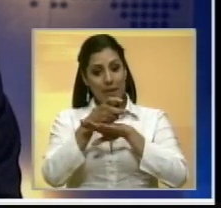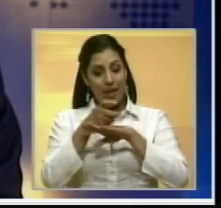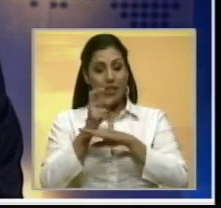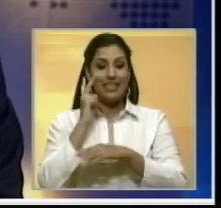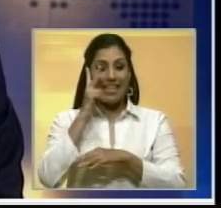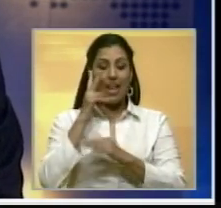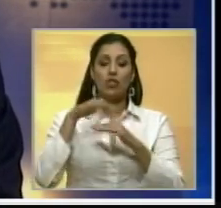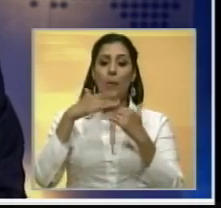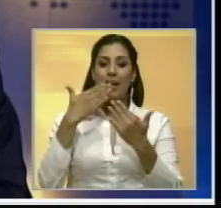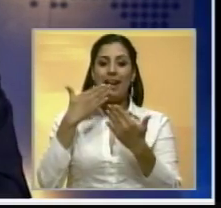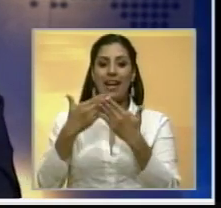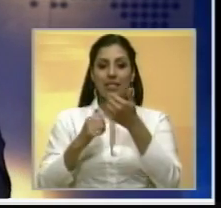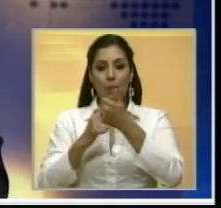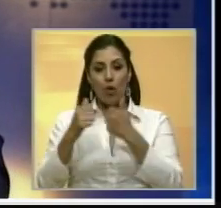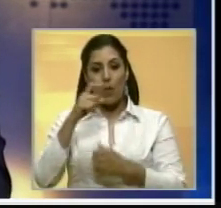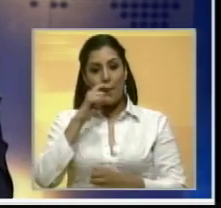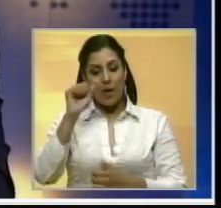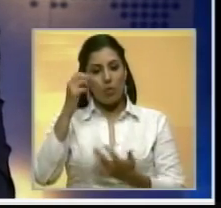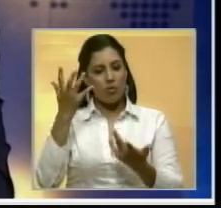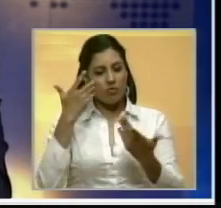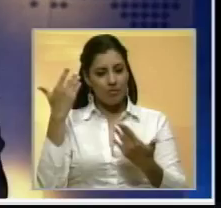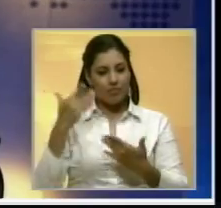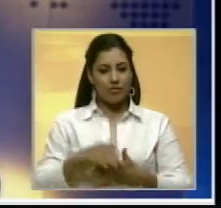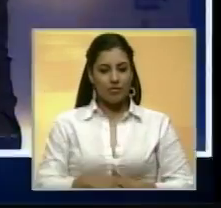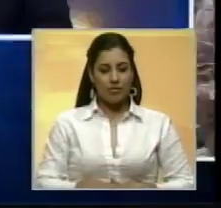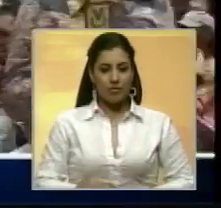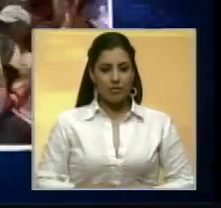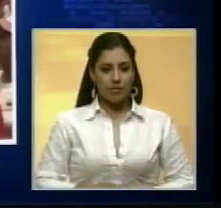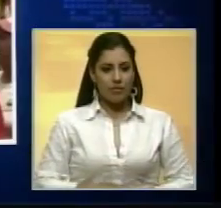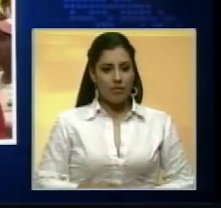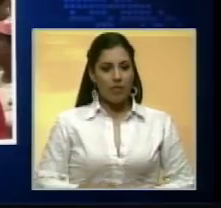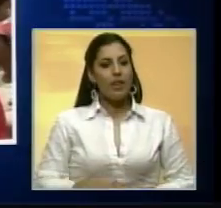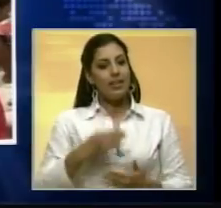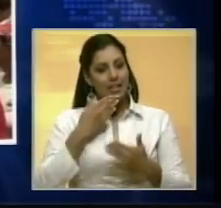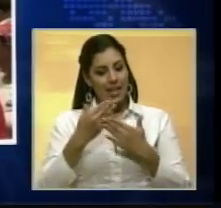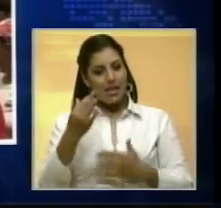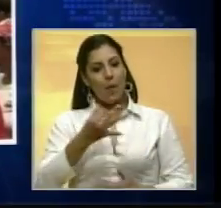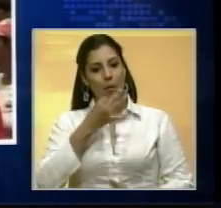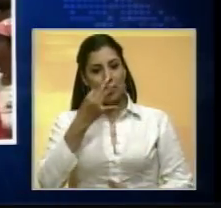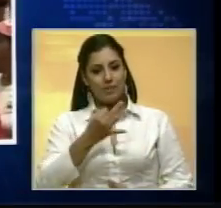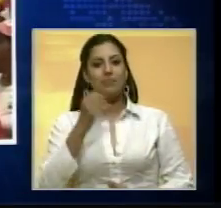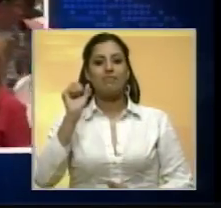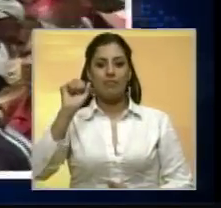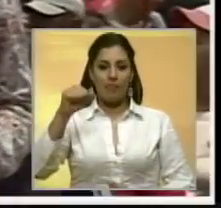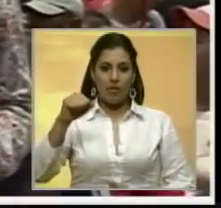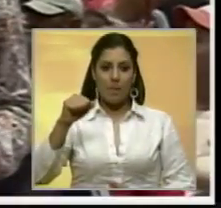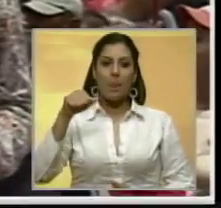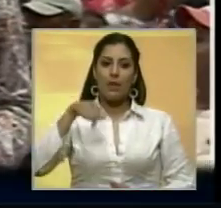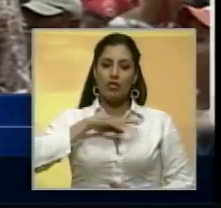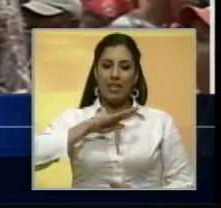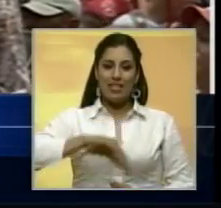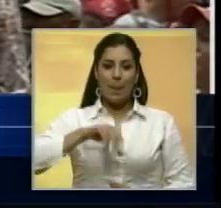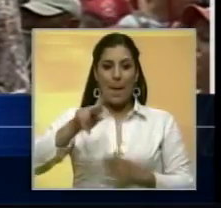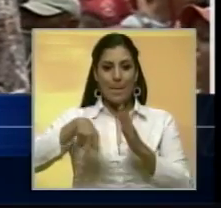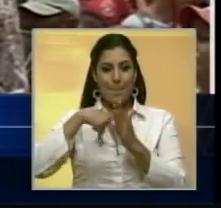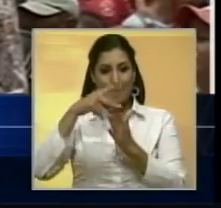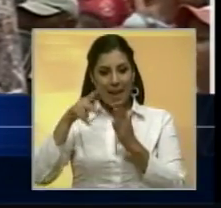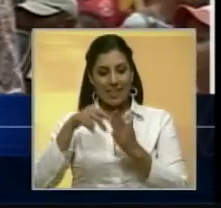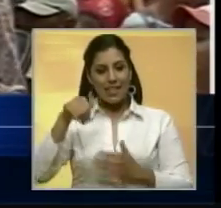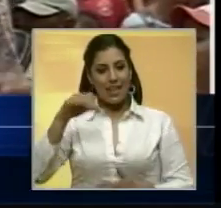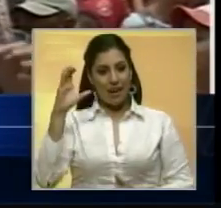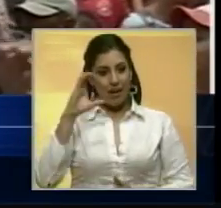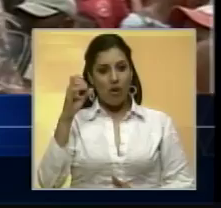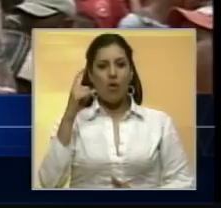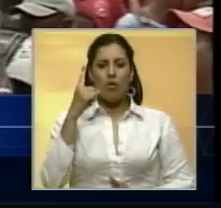a favor del gobierno nacional. Adelante Diana, te escuchamos. Buenas tardes. Gracias, buenas tardes. Efectivamente, estamos en la Plaza Diego Ibarra de